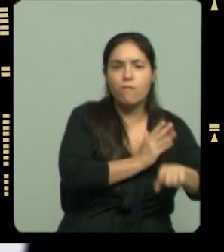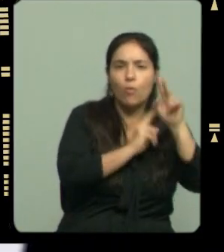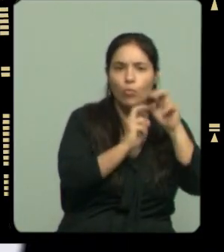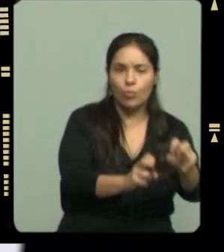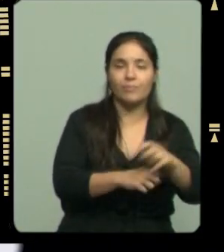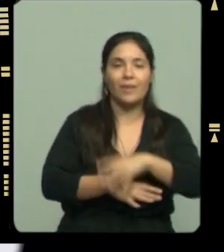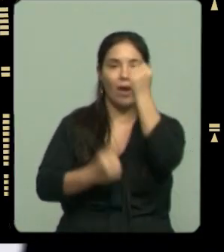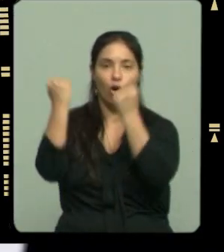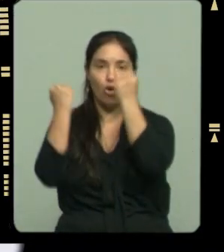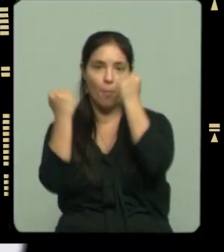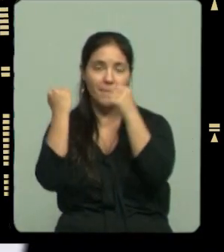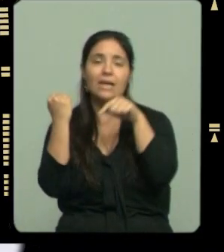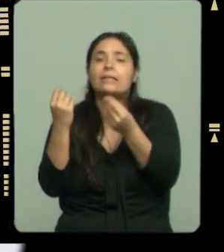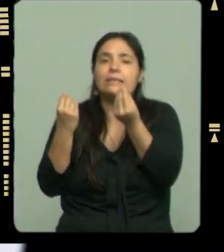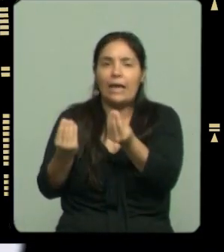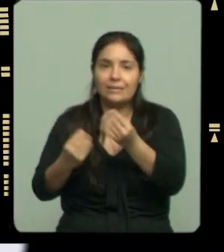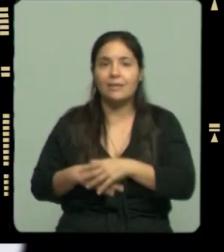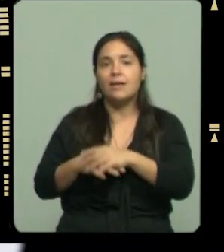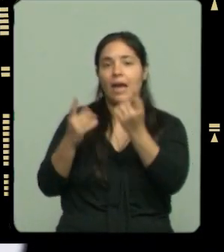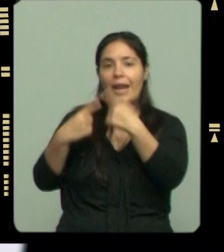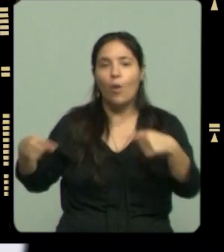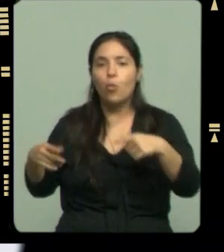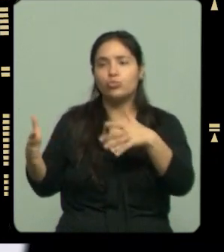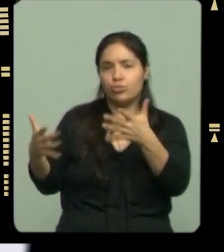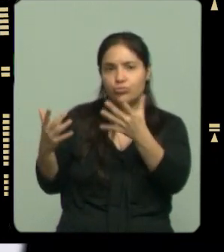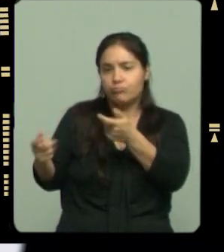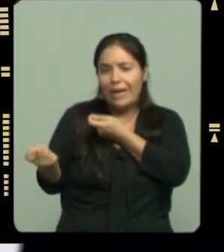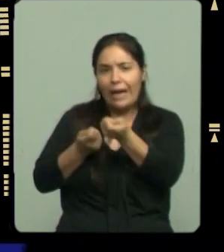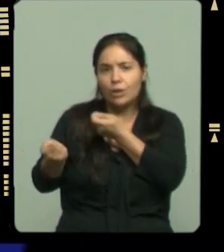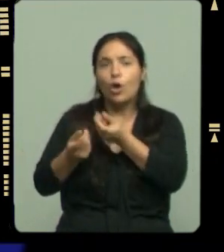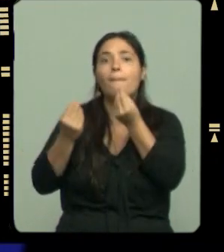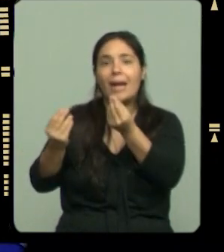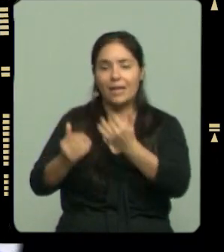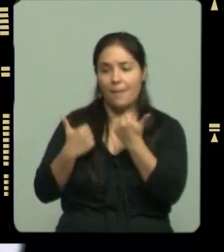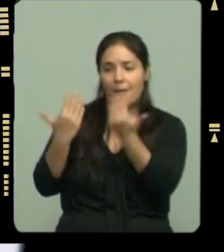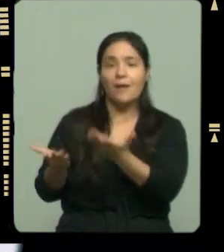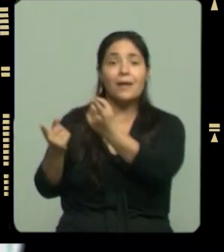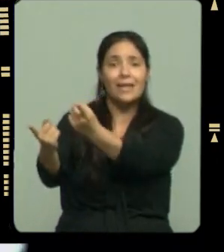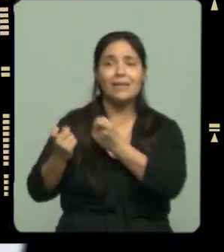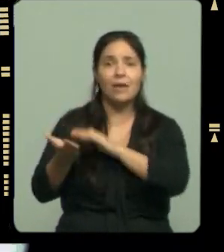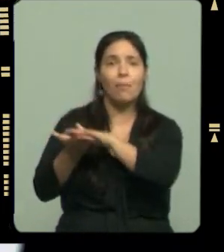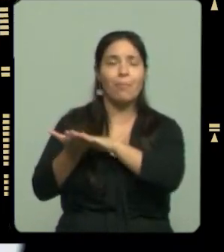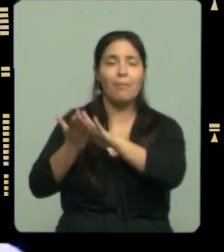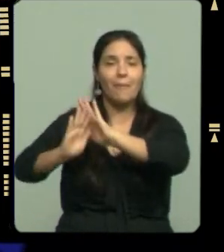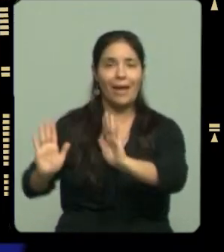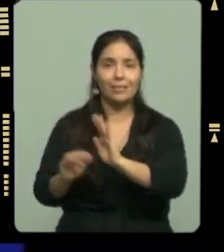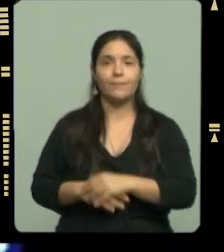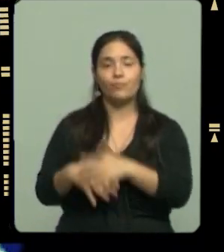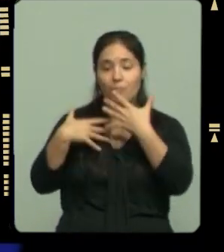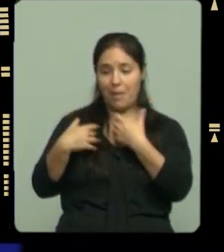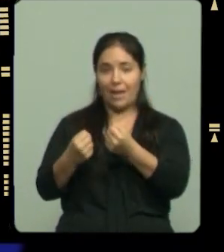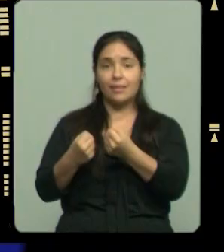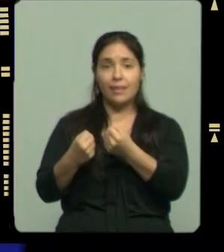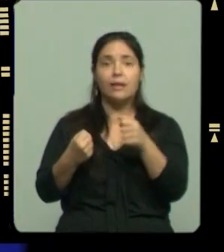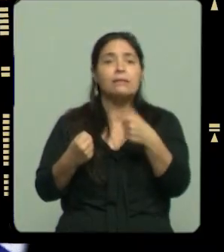decía, economía, la ciencia que administra recursos escasos para satisfacer necesidades y maximizar el bienestar. Decimos, ¿qué es el bienestar? Y aquella